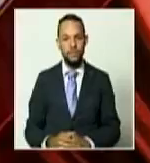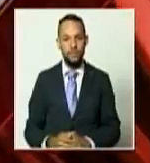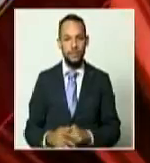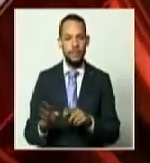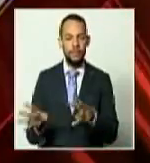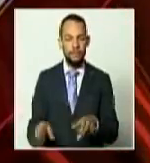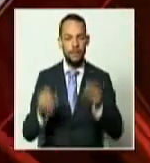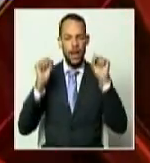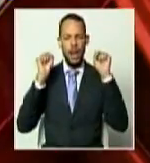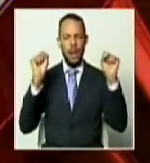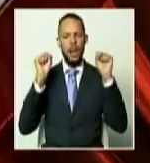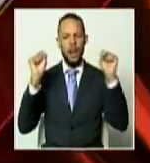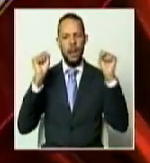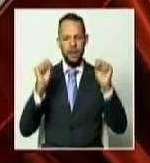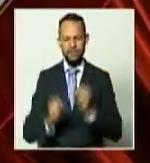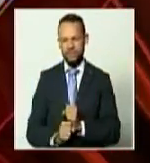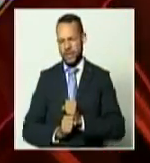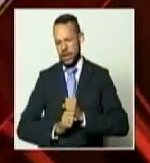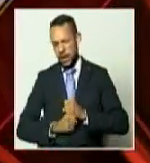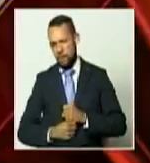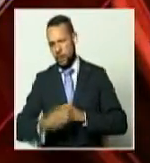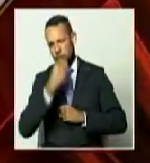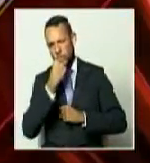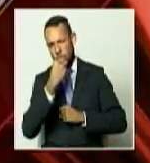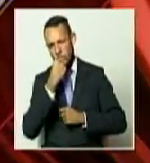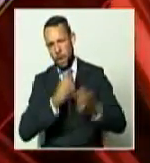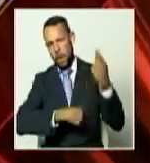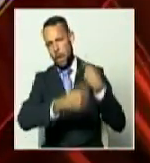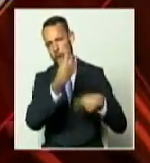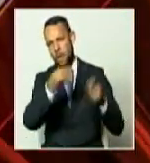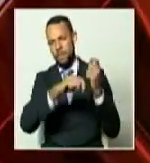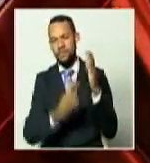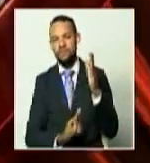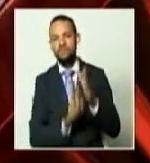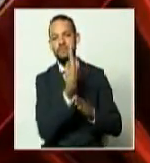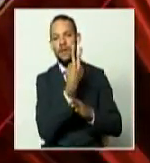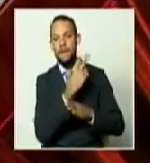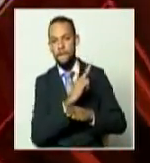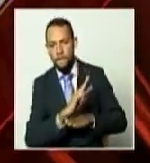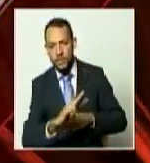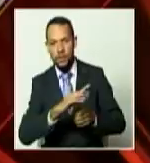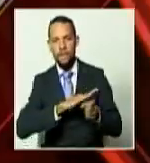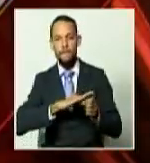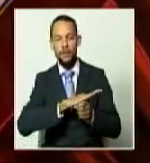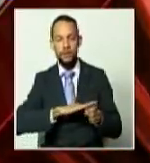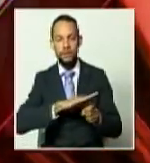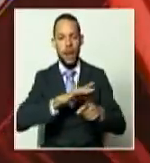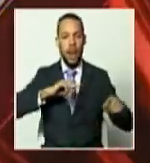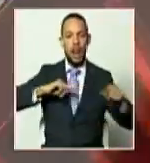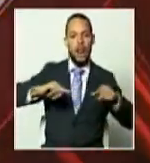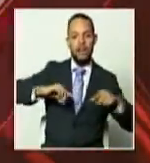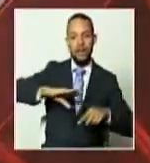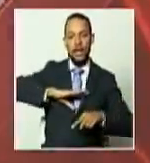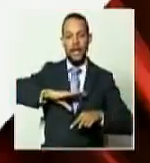Con huelga de hambre protestan los comerciantes de Villa María en respuesta a las medidas tomadas por la administración